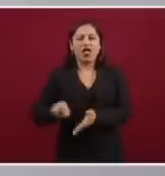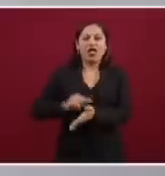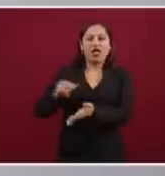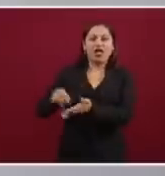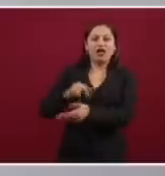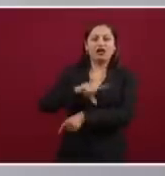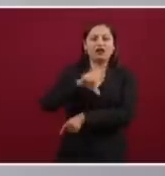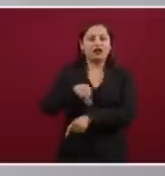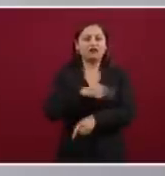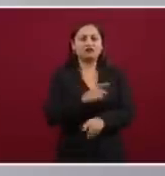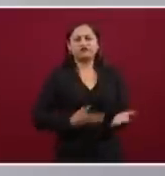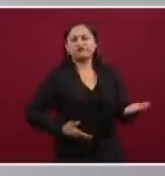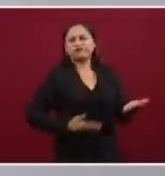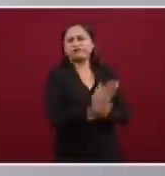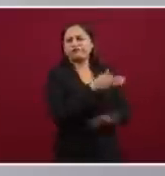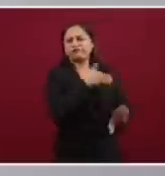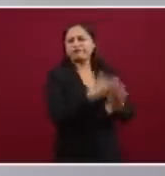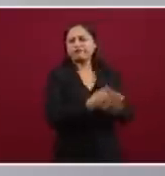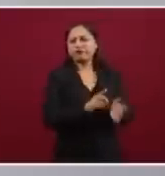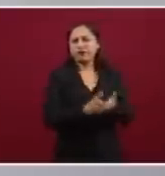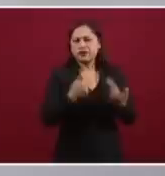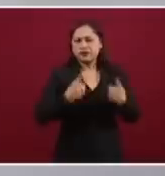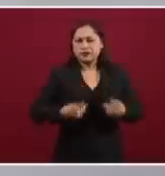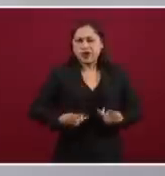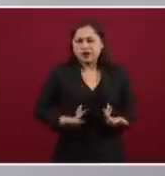En las pasadas administraciones